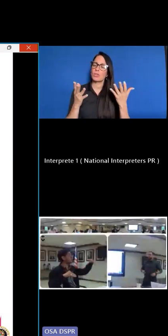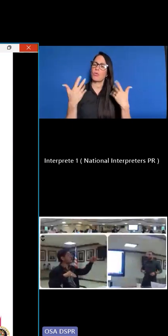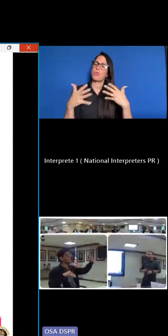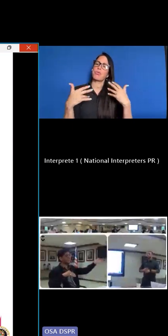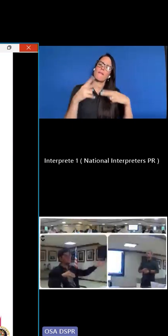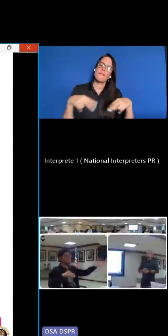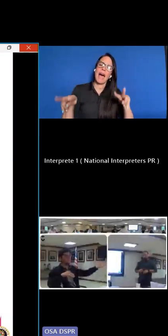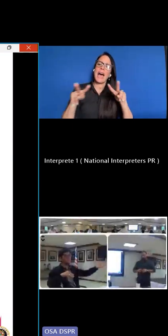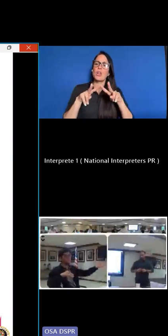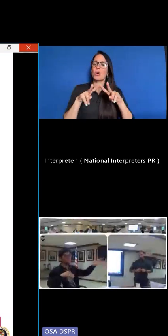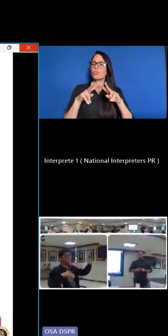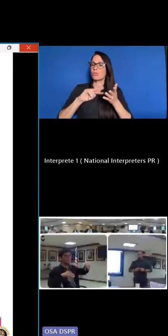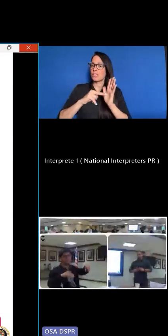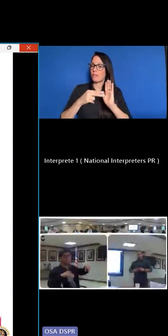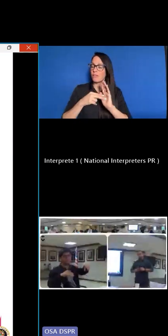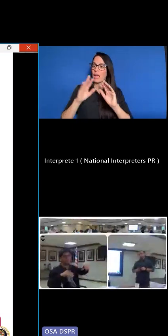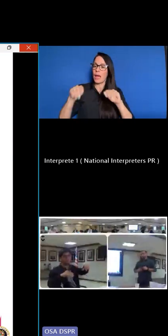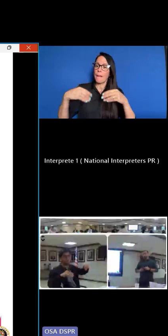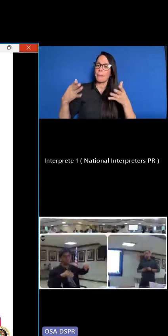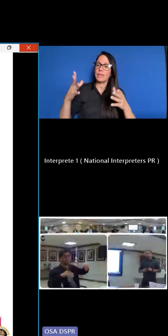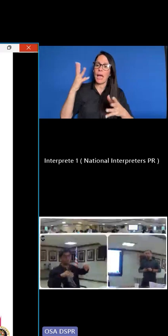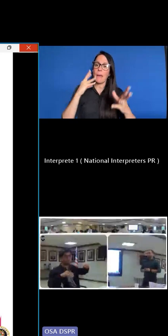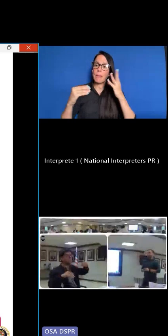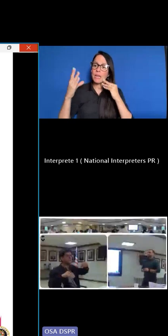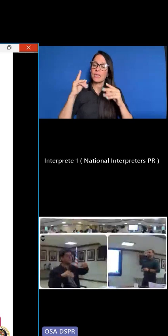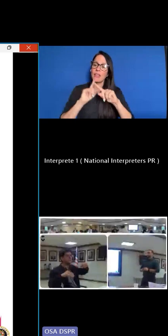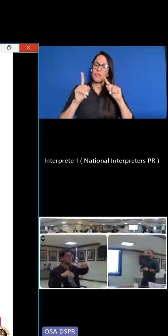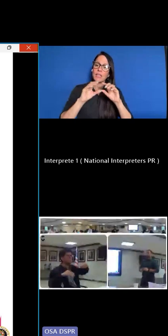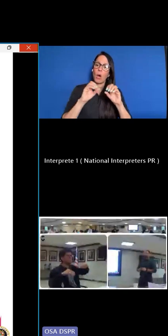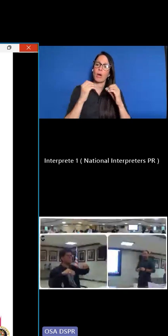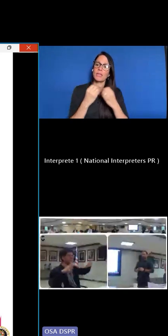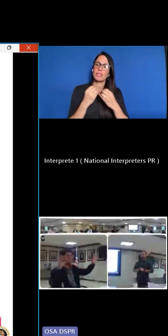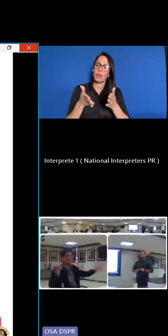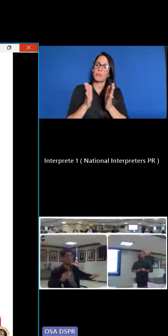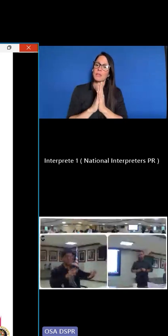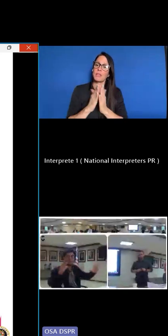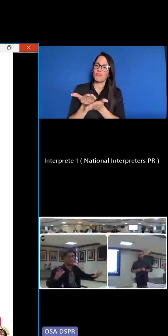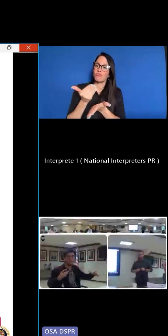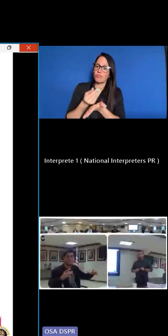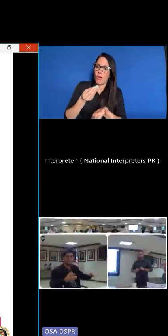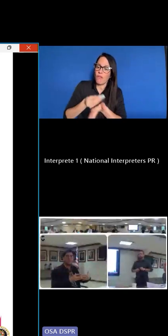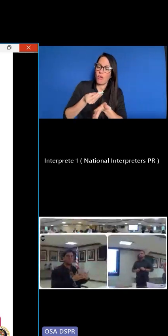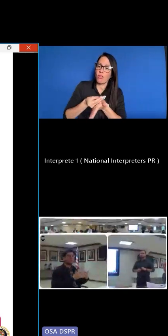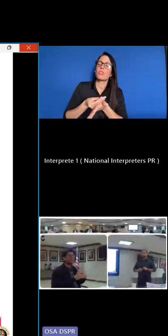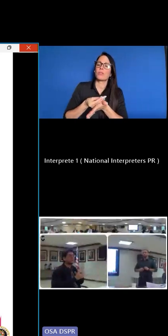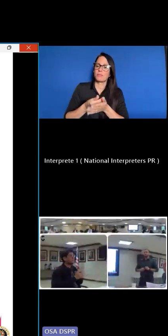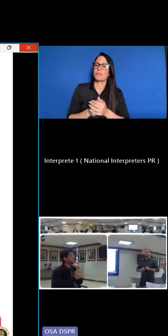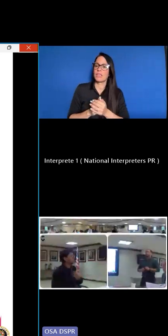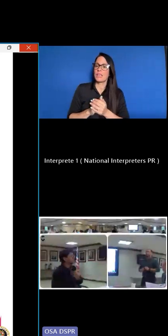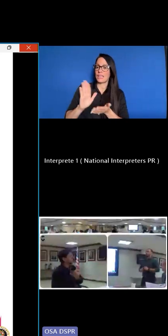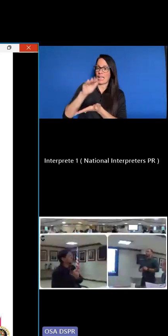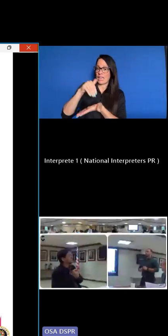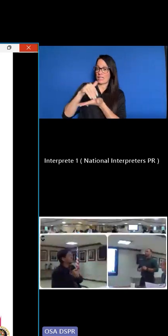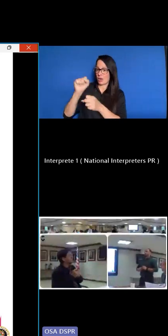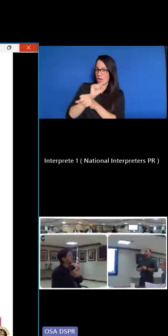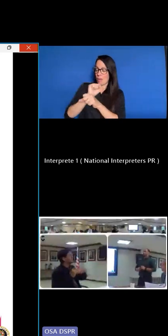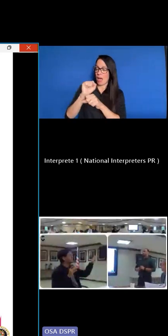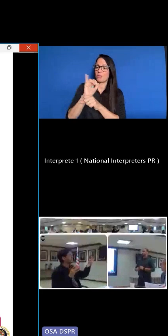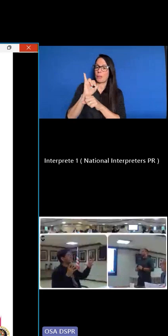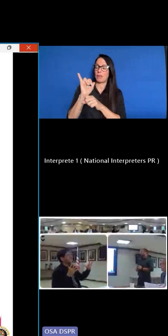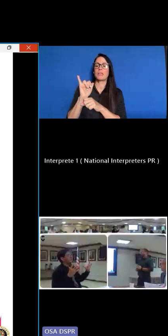una oportunidad, también la experiencia a las organizaciones que solicitaron fondos, es otra gran fortaleza. Porque solamente que han estado centros de trabajo, así que también, ¿verdad?, pues yo creo que